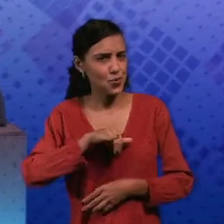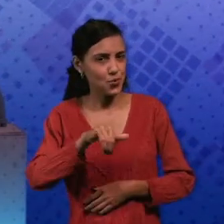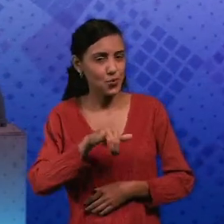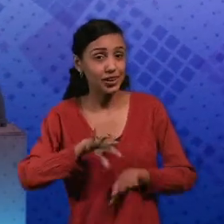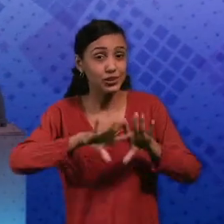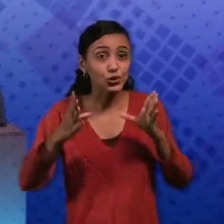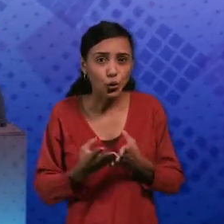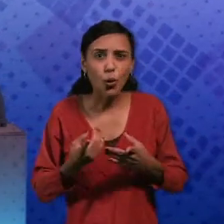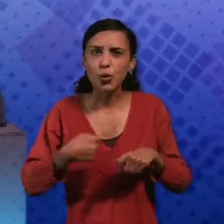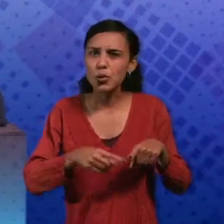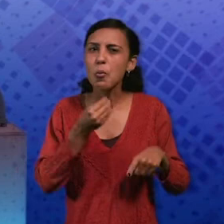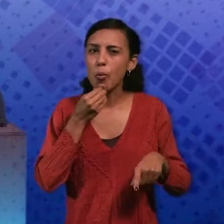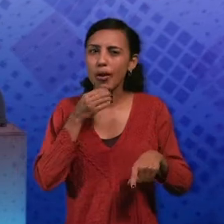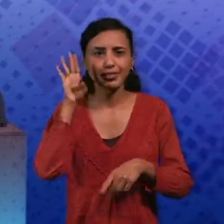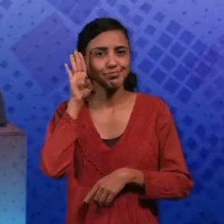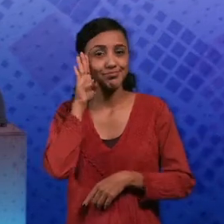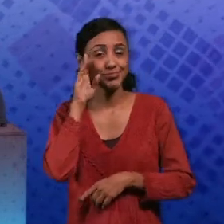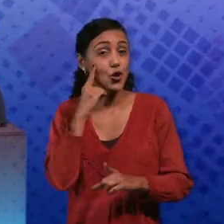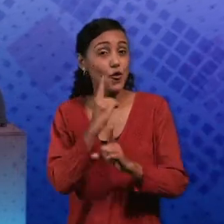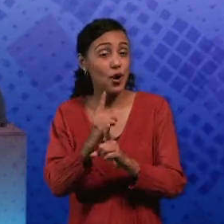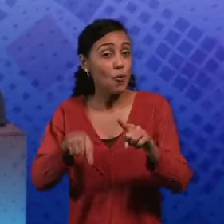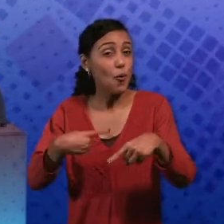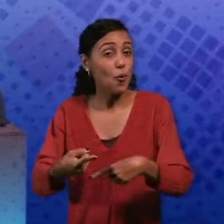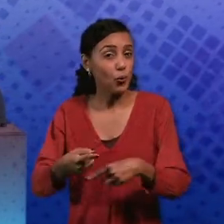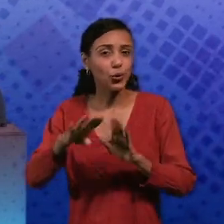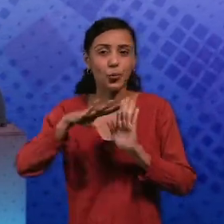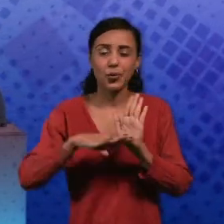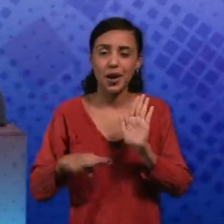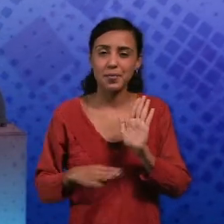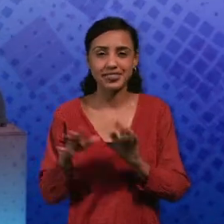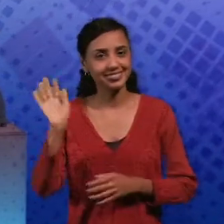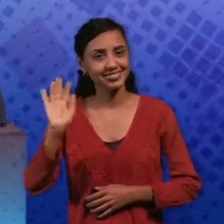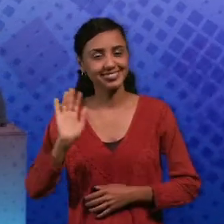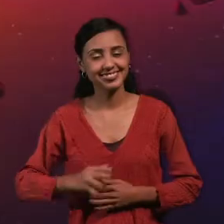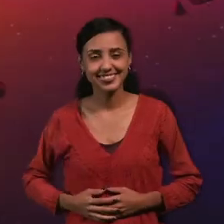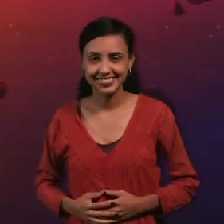todo lo que existe se puede animar. Nos vemos en una próxima visita a Animateca.